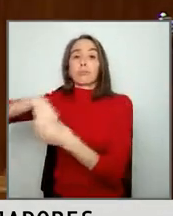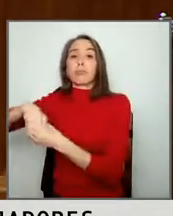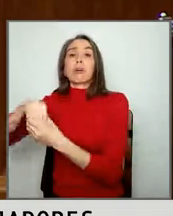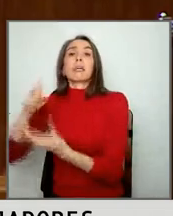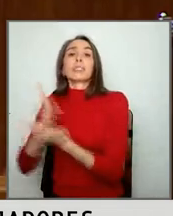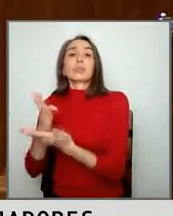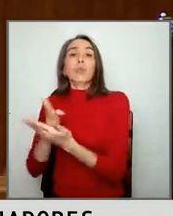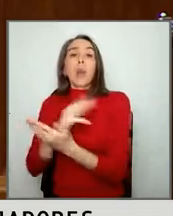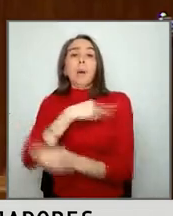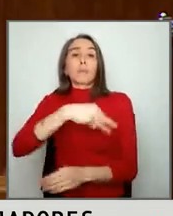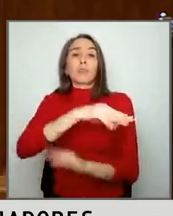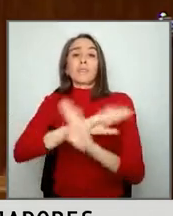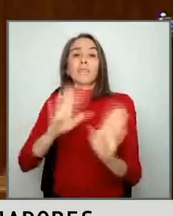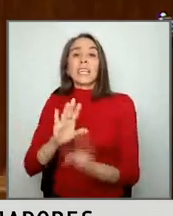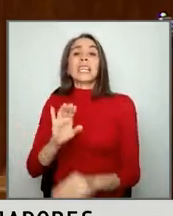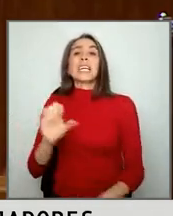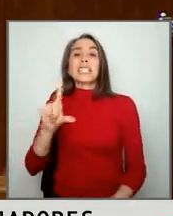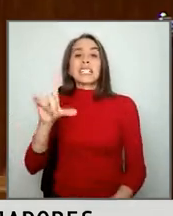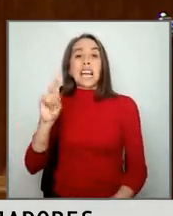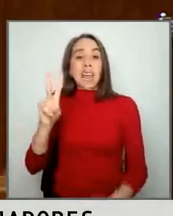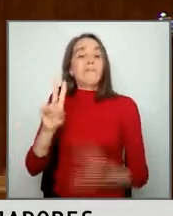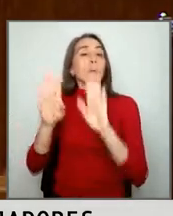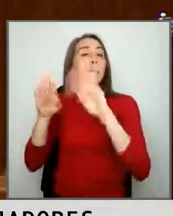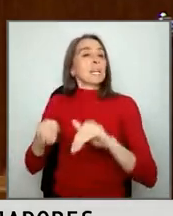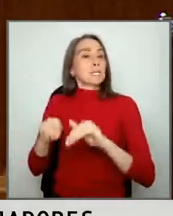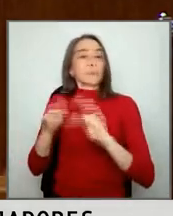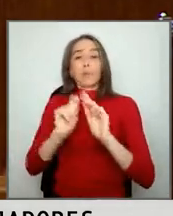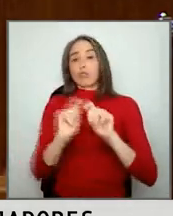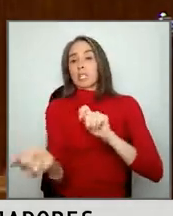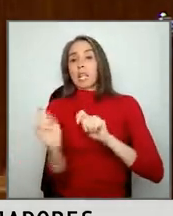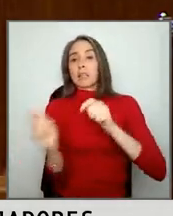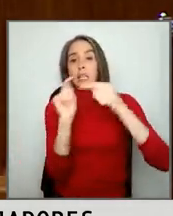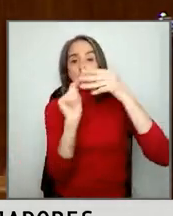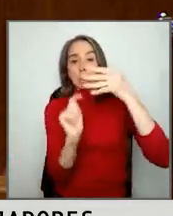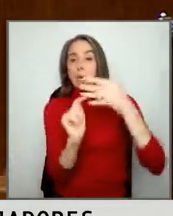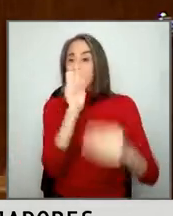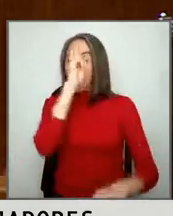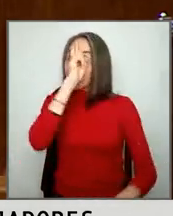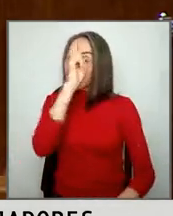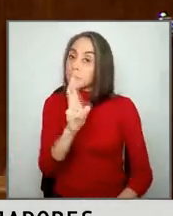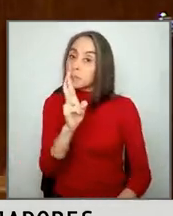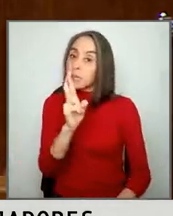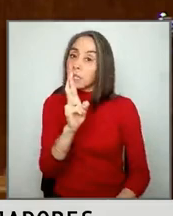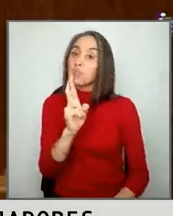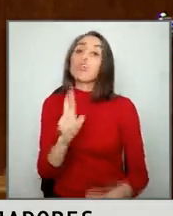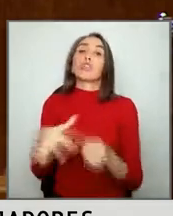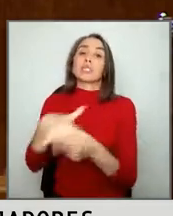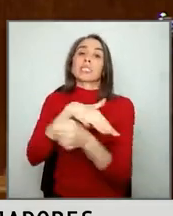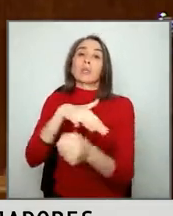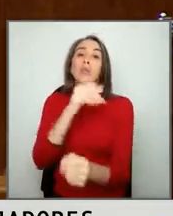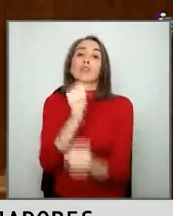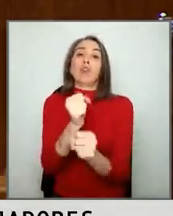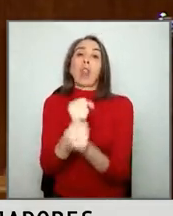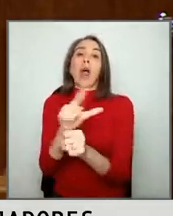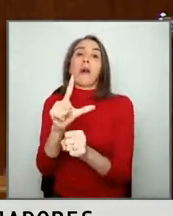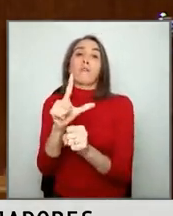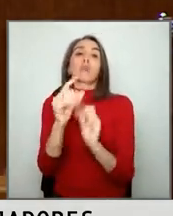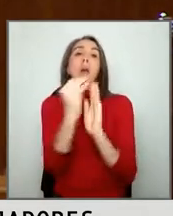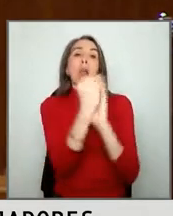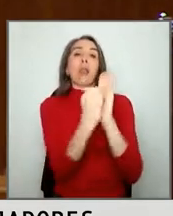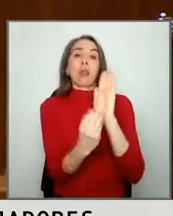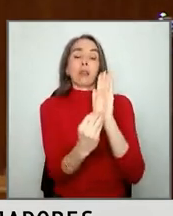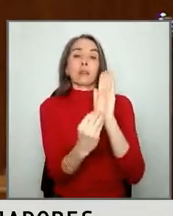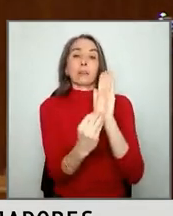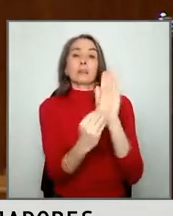a asegurar el respeto y el respeto y restricto de las condiciones laborales establecidas en los diversos